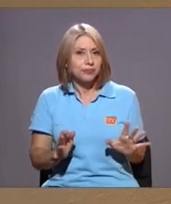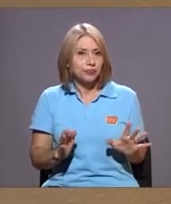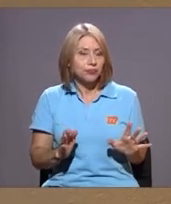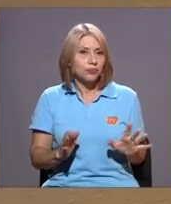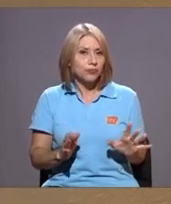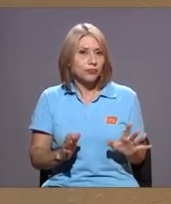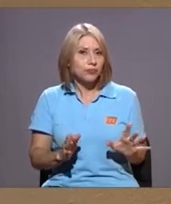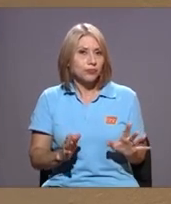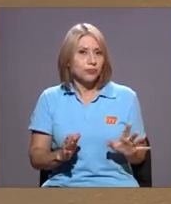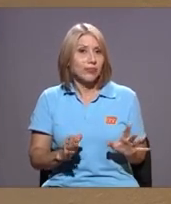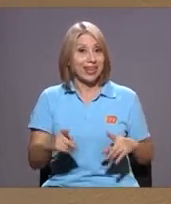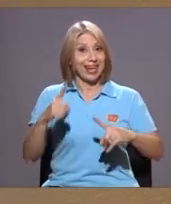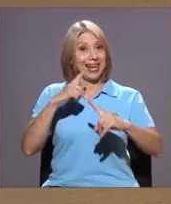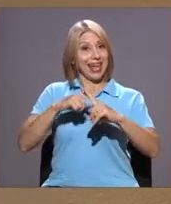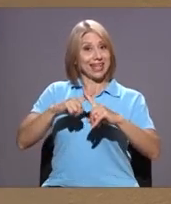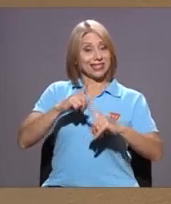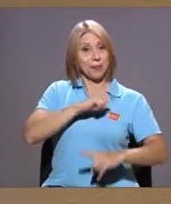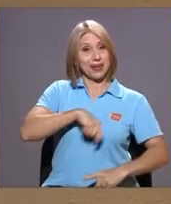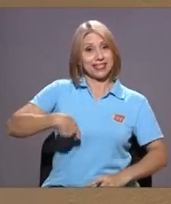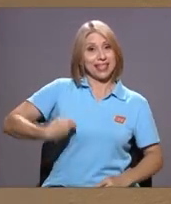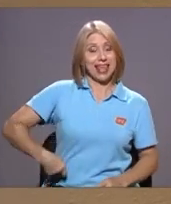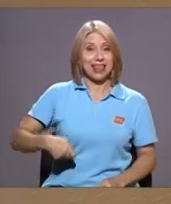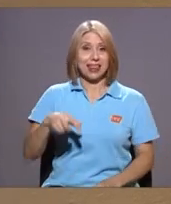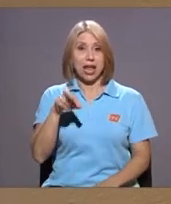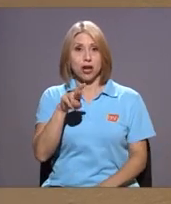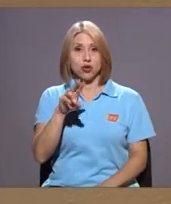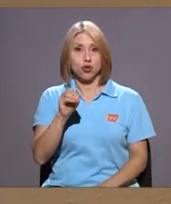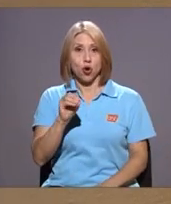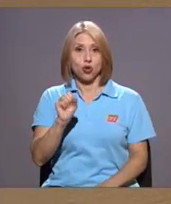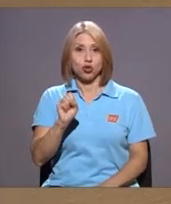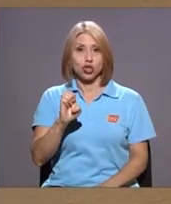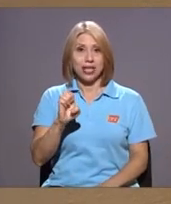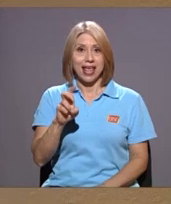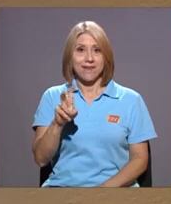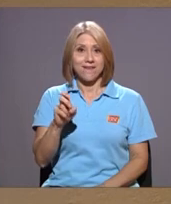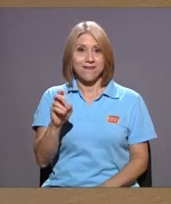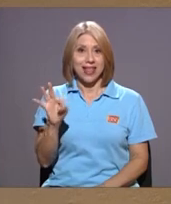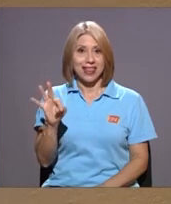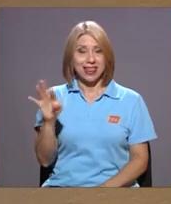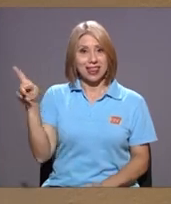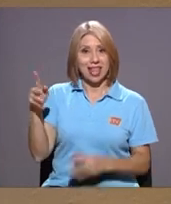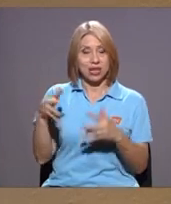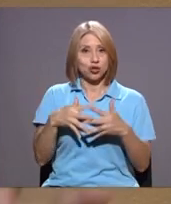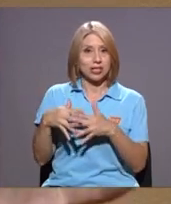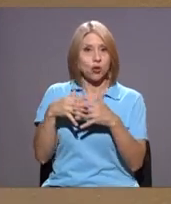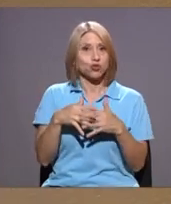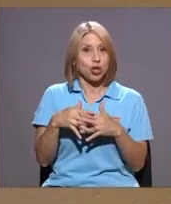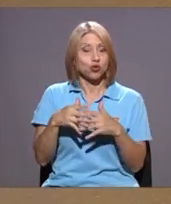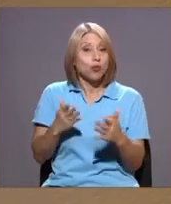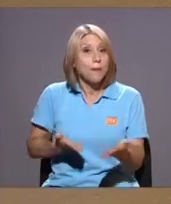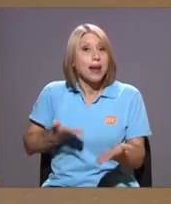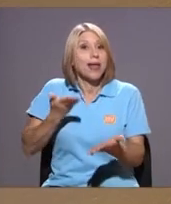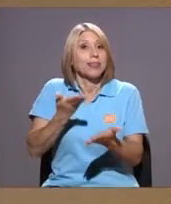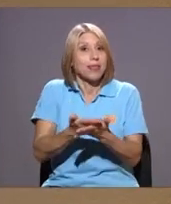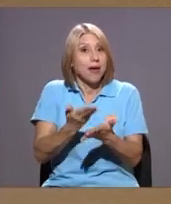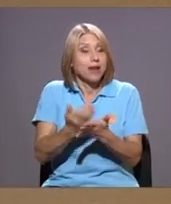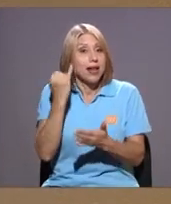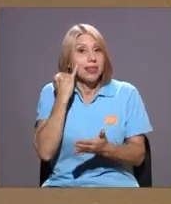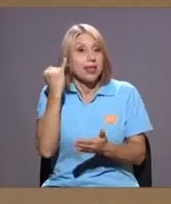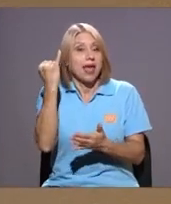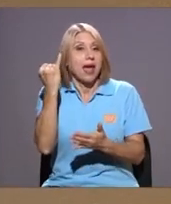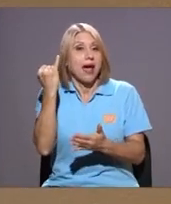el expresidente rosa del de los eeuu plantea un poco la idea frente frente a una crisis